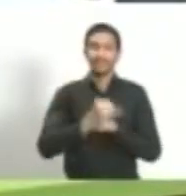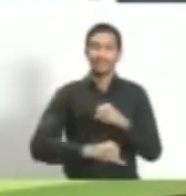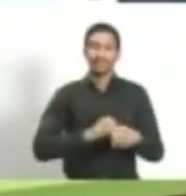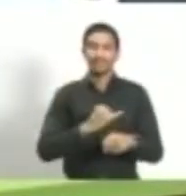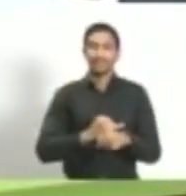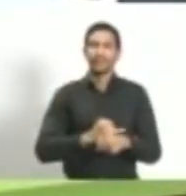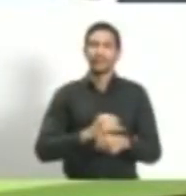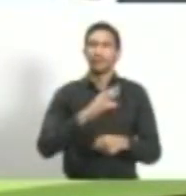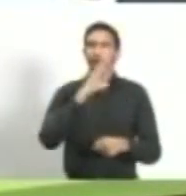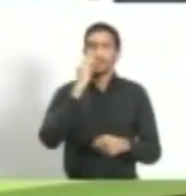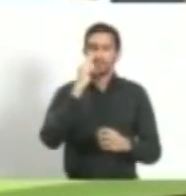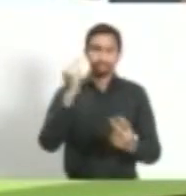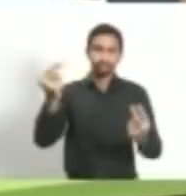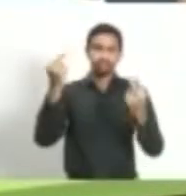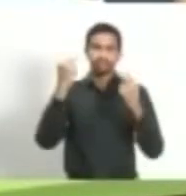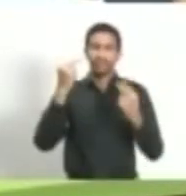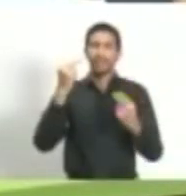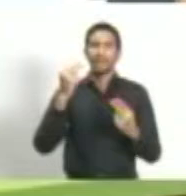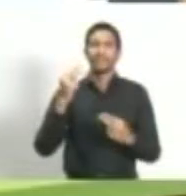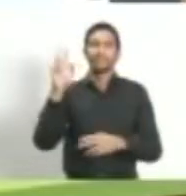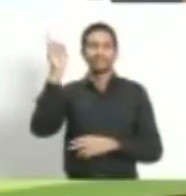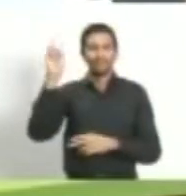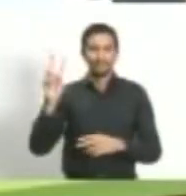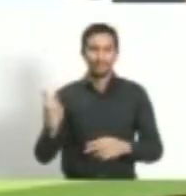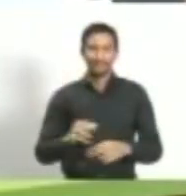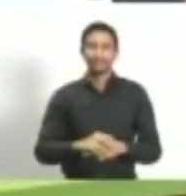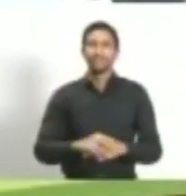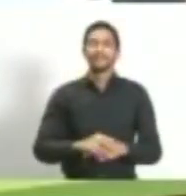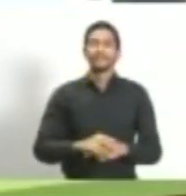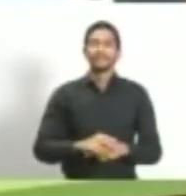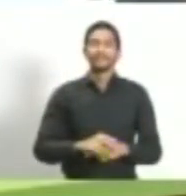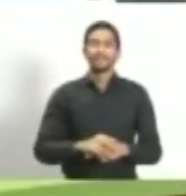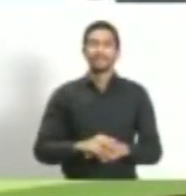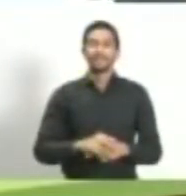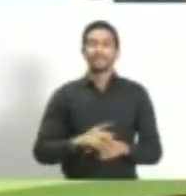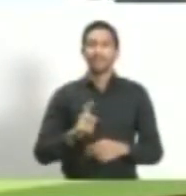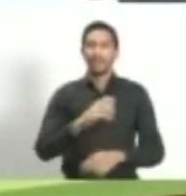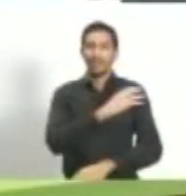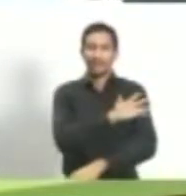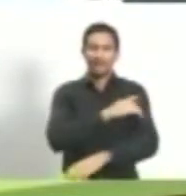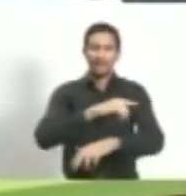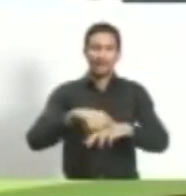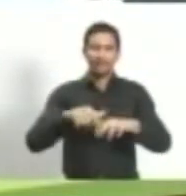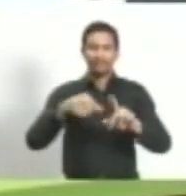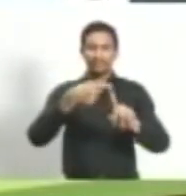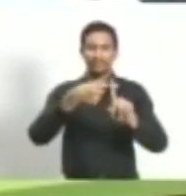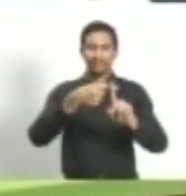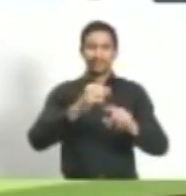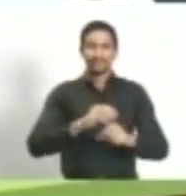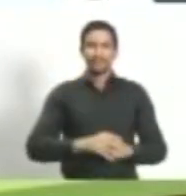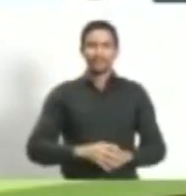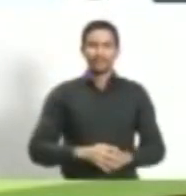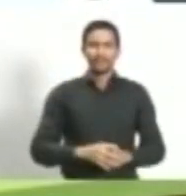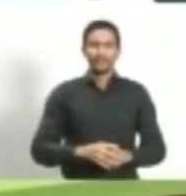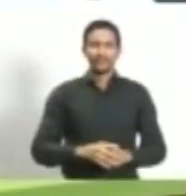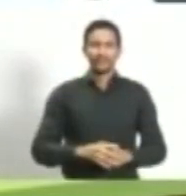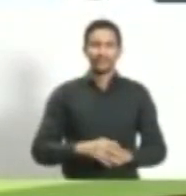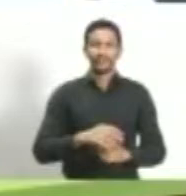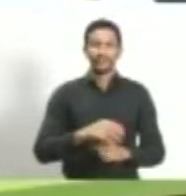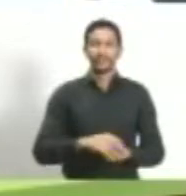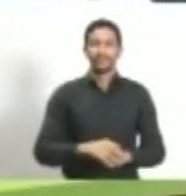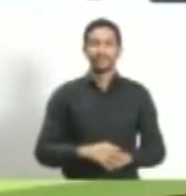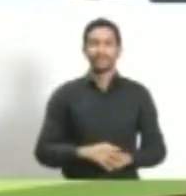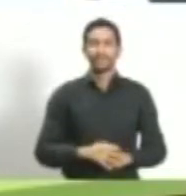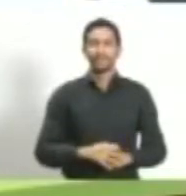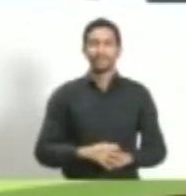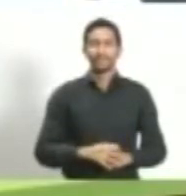está en Maracaibo, Luis de la Rosa, también está José Barrios en Campo de la Cruz, Alba Nancy, Luz Montaño,